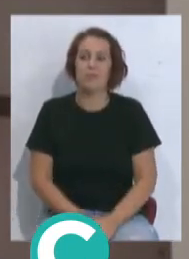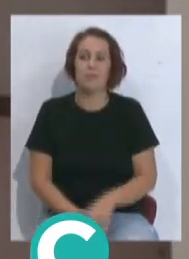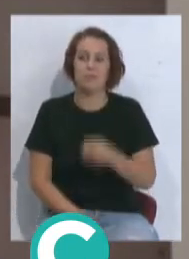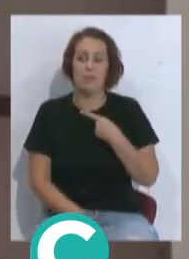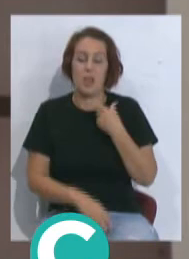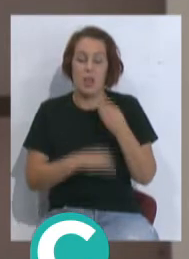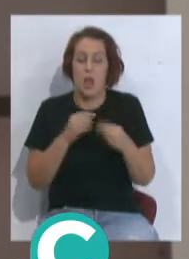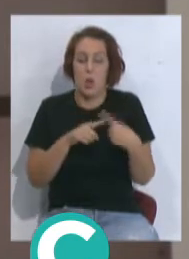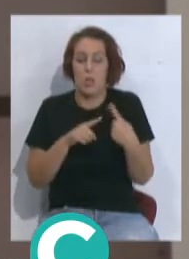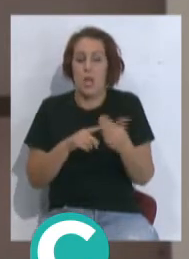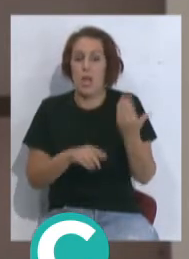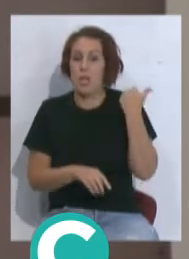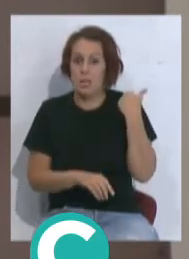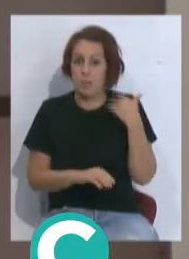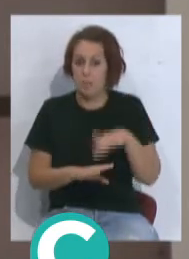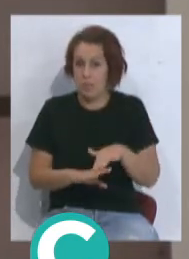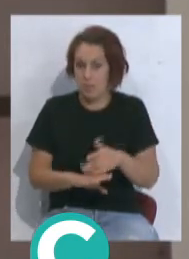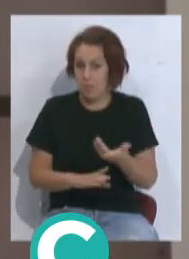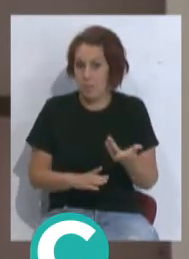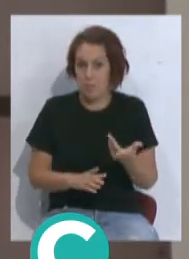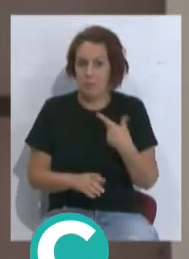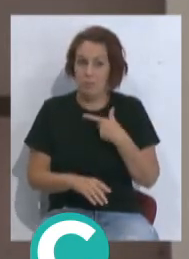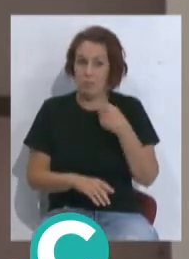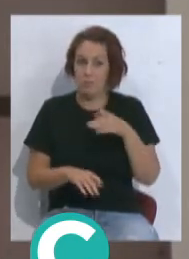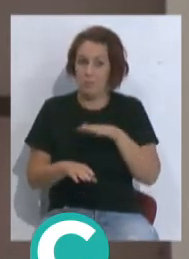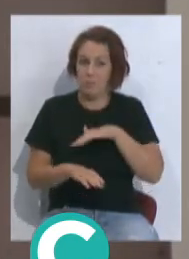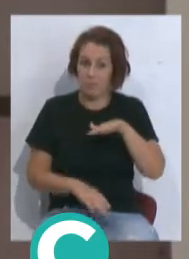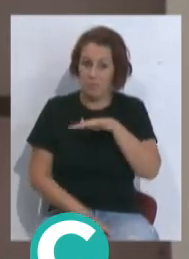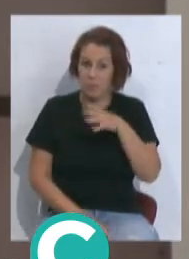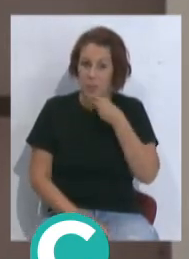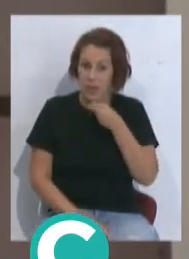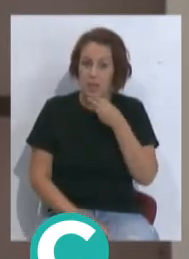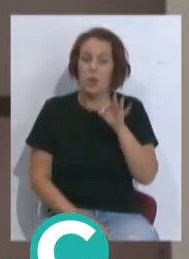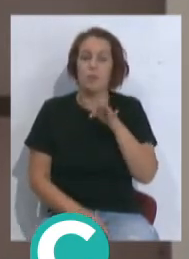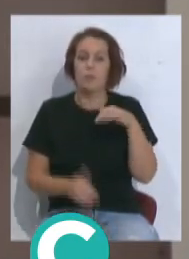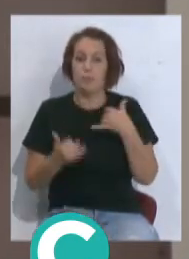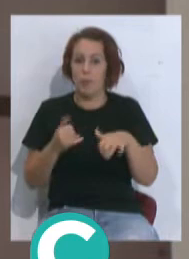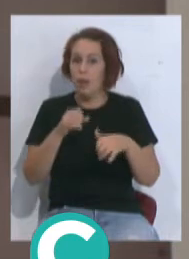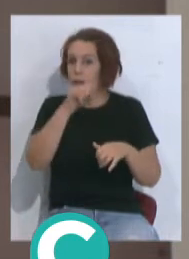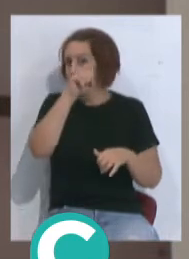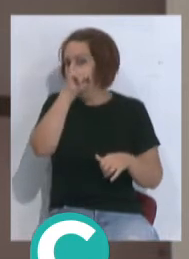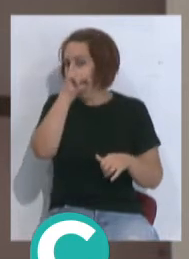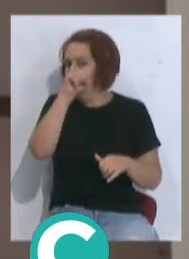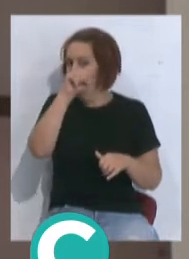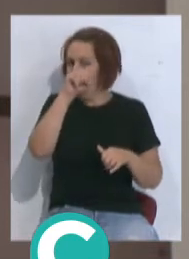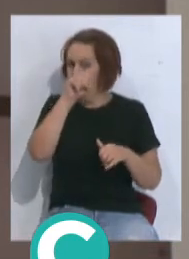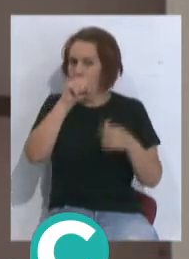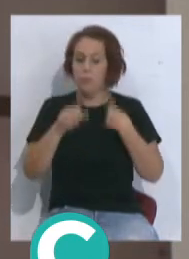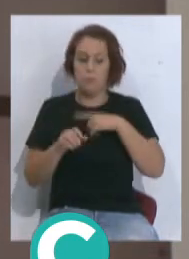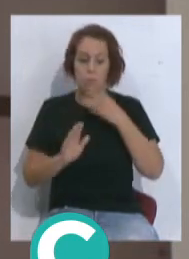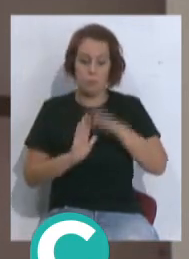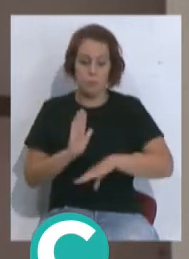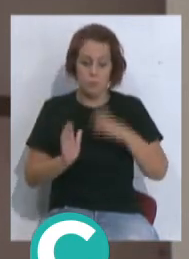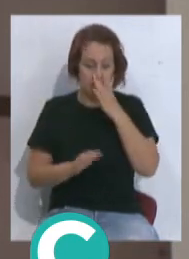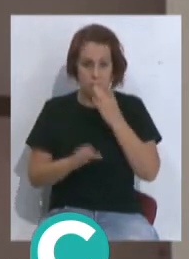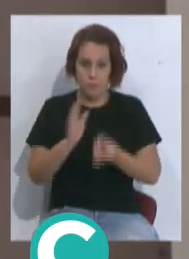hacía cosas antes también para allí en Barbate, en Radio Barbate o en Sevilla incluso, que claro. nos montamos un poco los programas de carnaval y